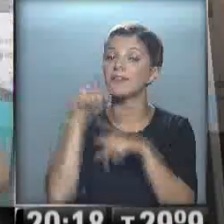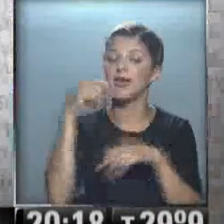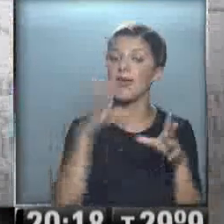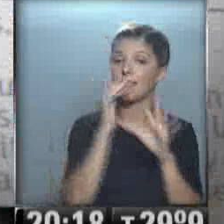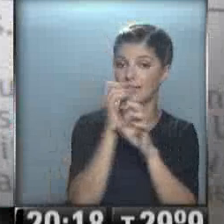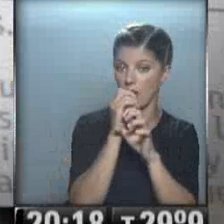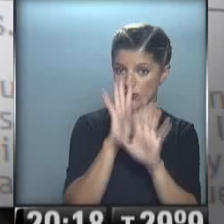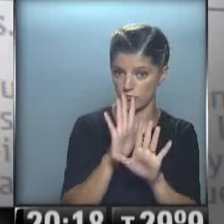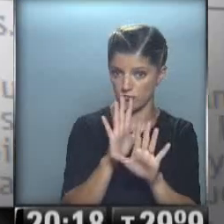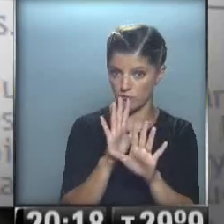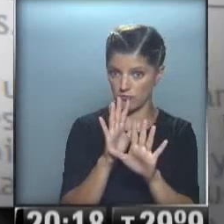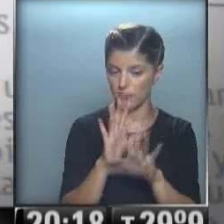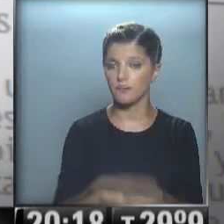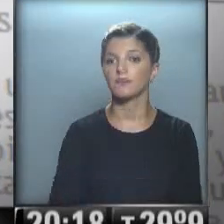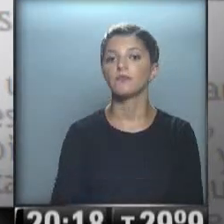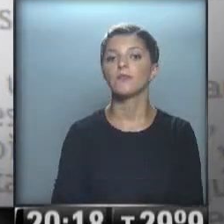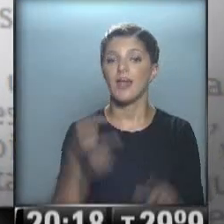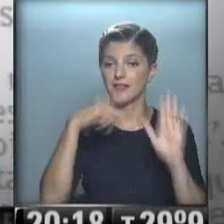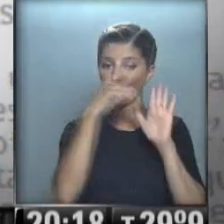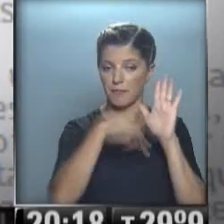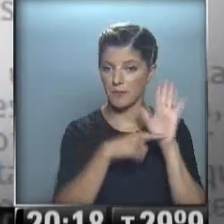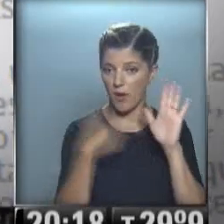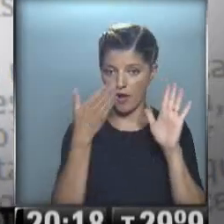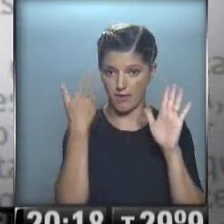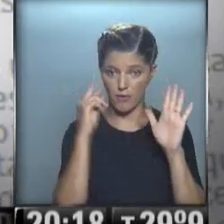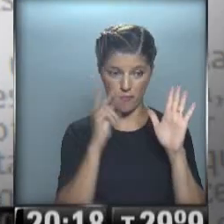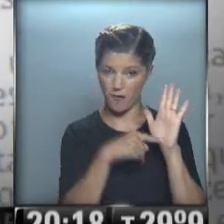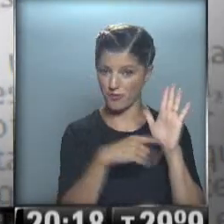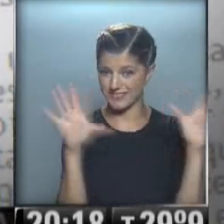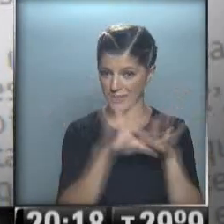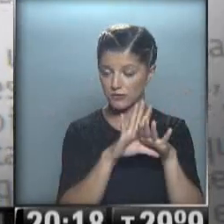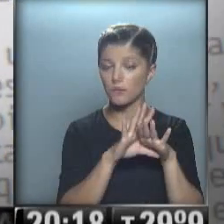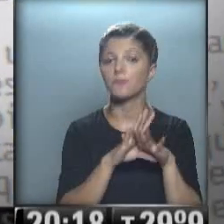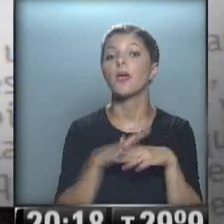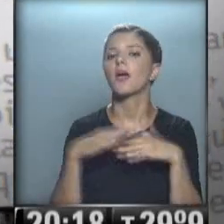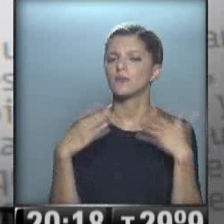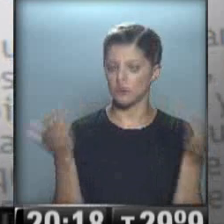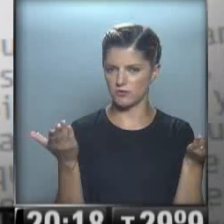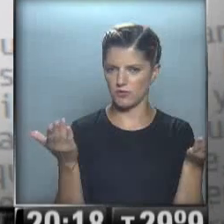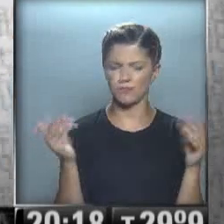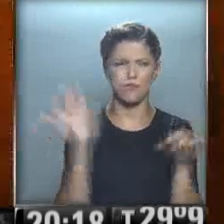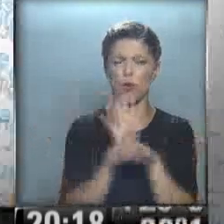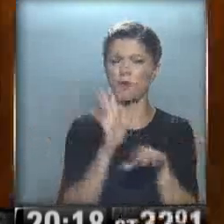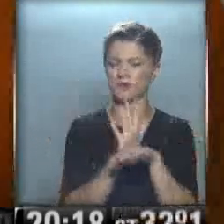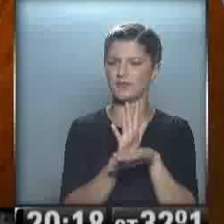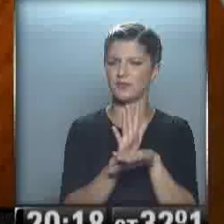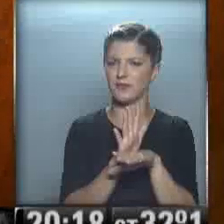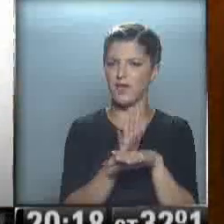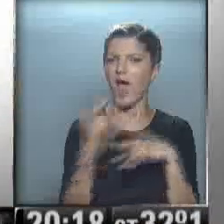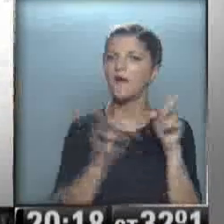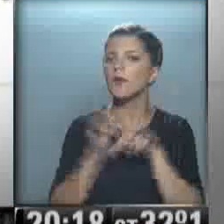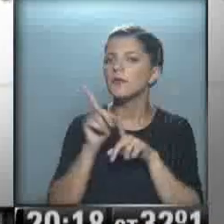propio diario clarina en esta nota que estamos viendo justamente acá es decir pareciera como que no a veces